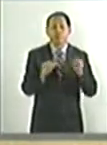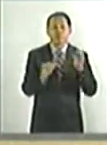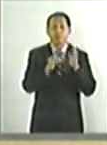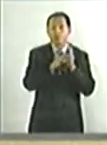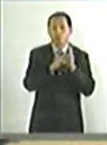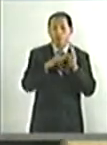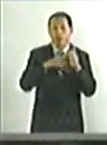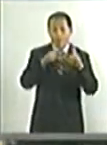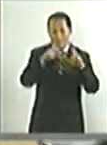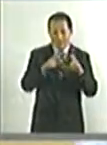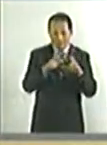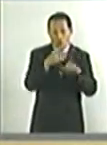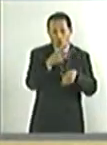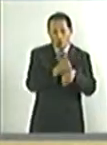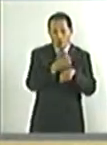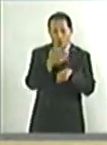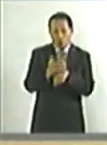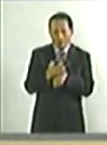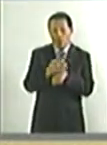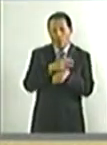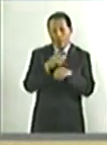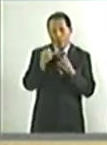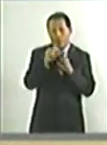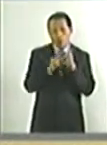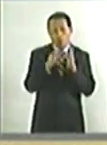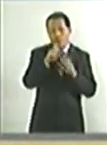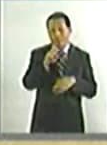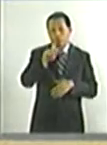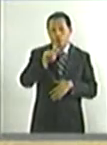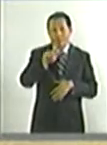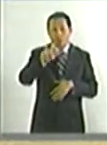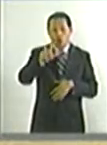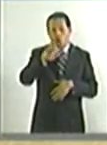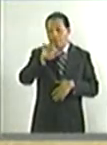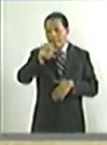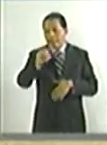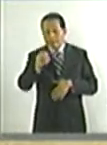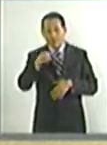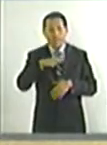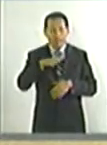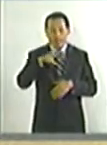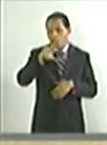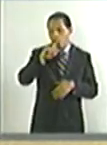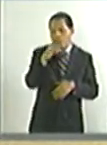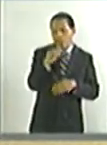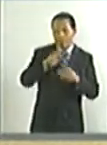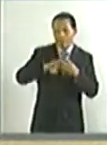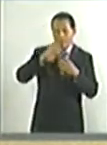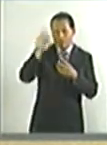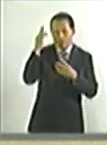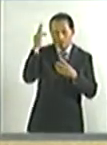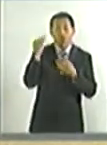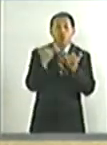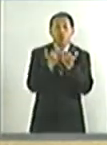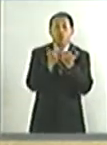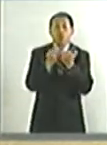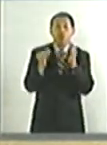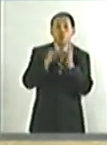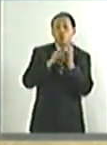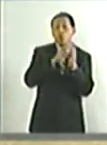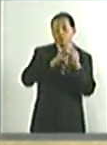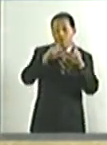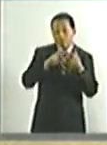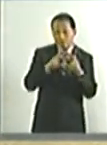los párrafos cuarto y quinto al artículo 178 bis del Código Penal Federal y adicionar una